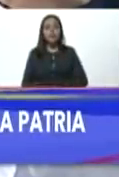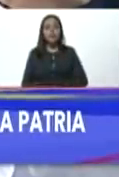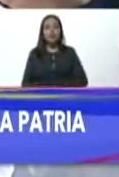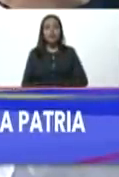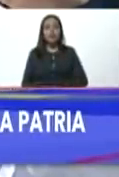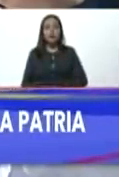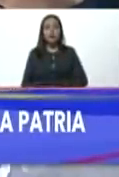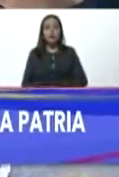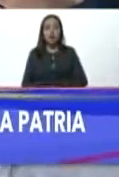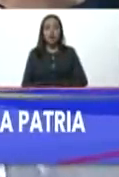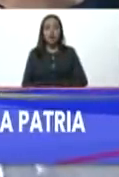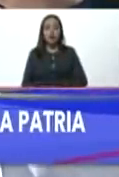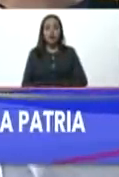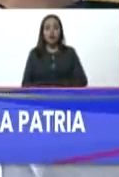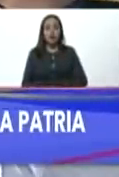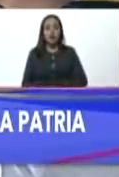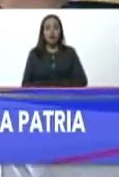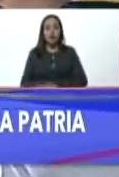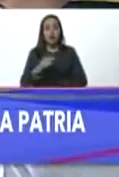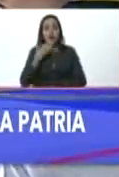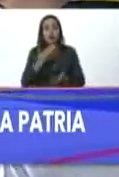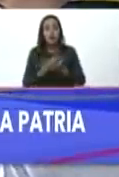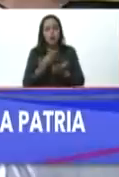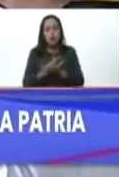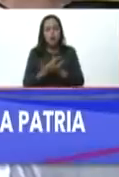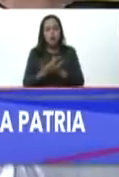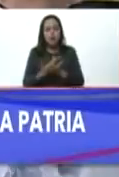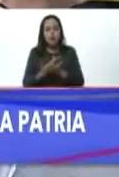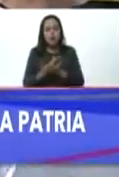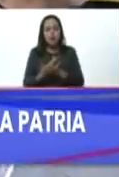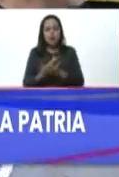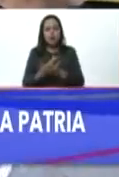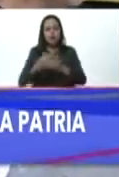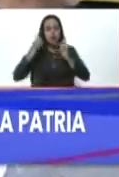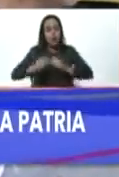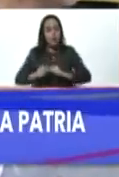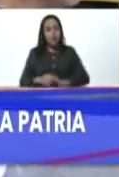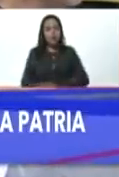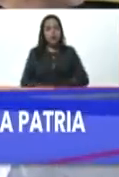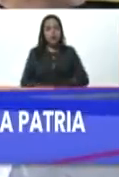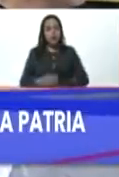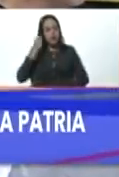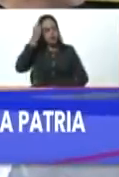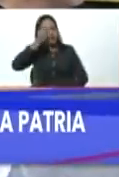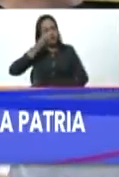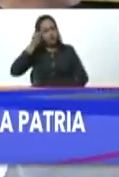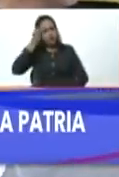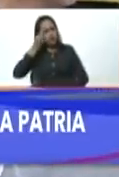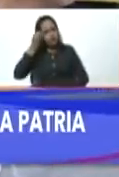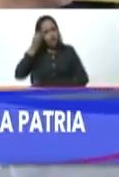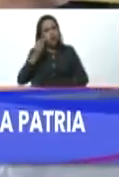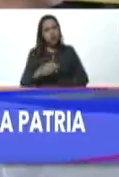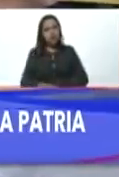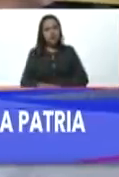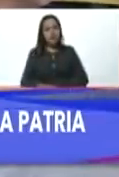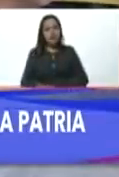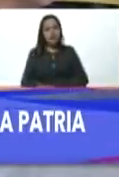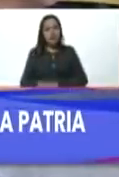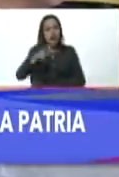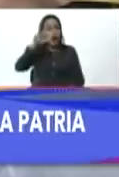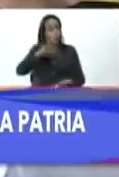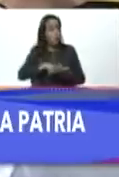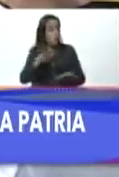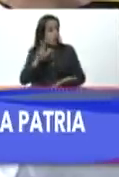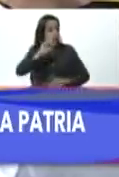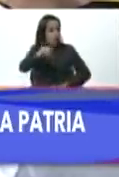esta propuesta, queremos que también lo tome a consideración la aprobación.